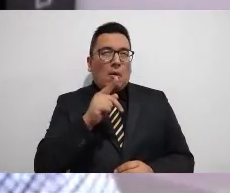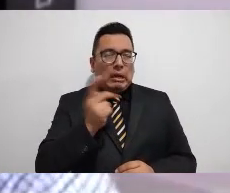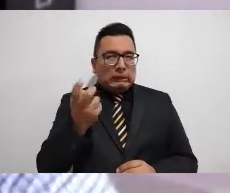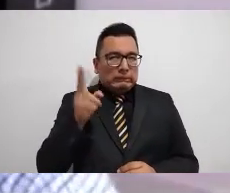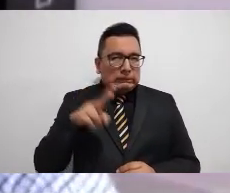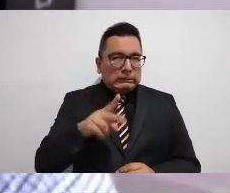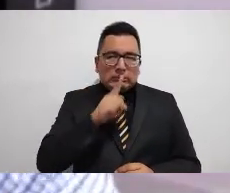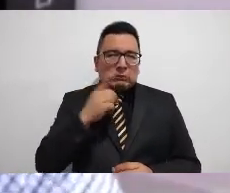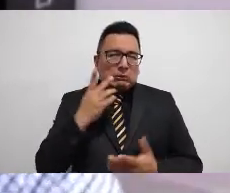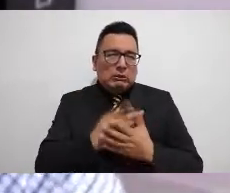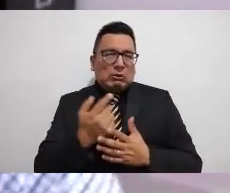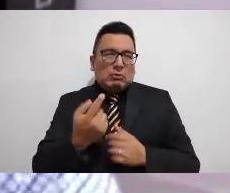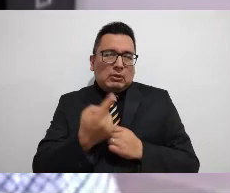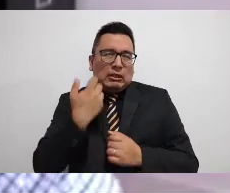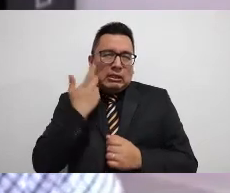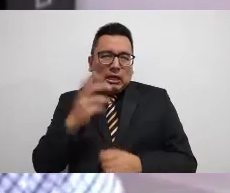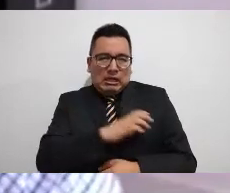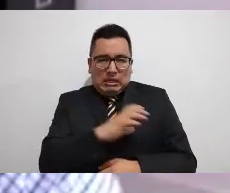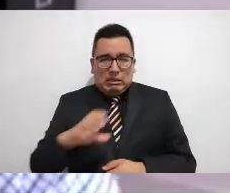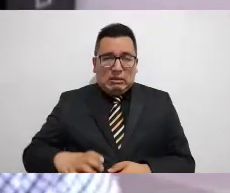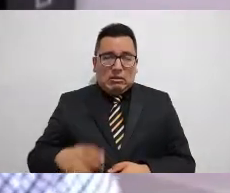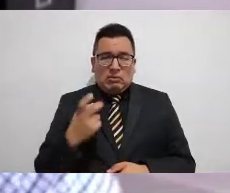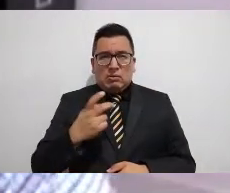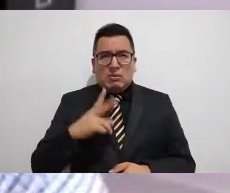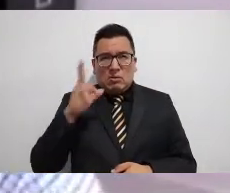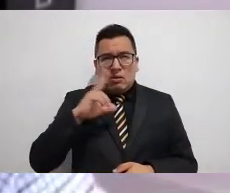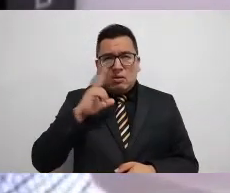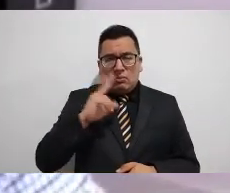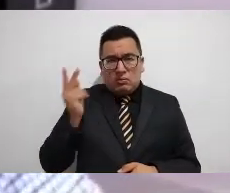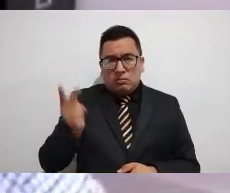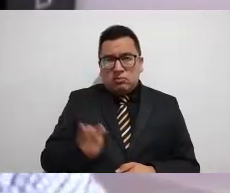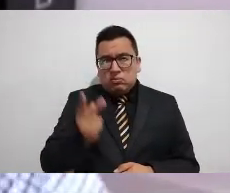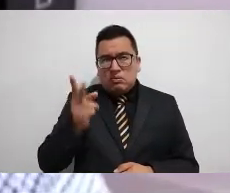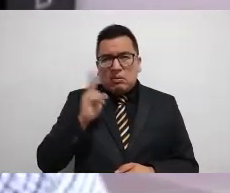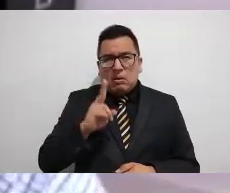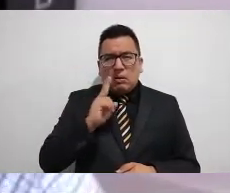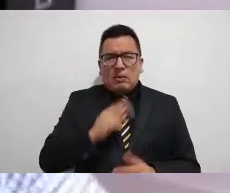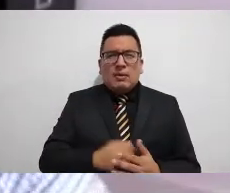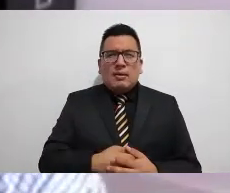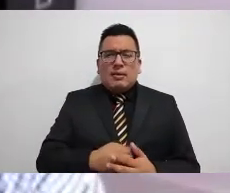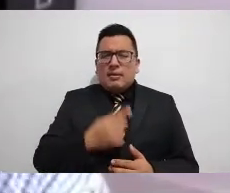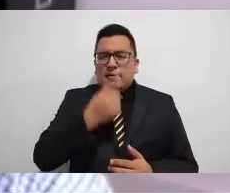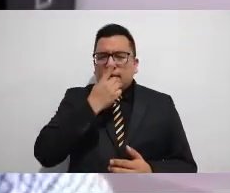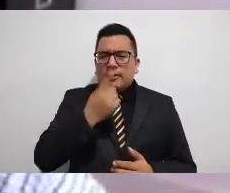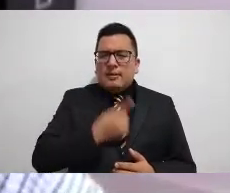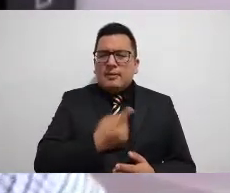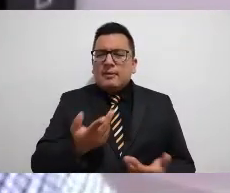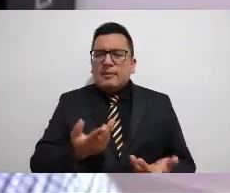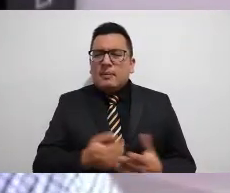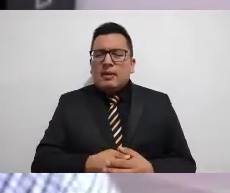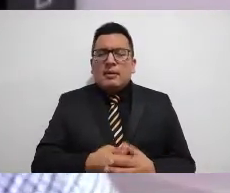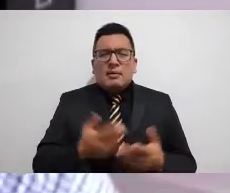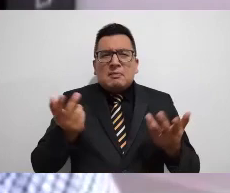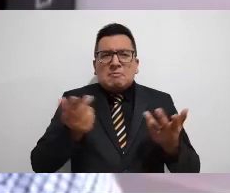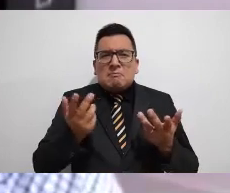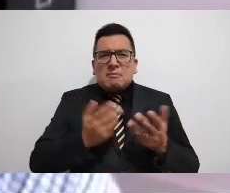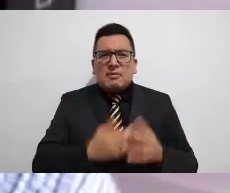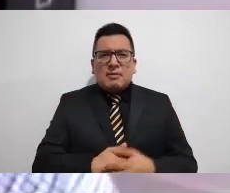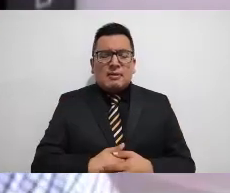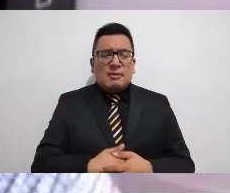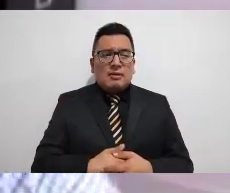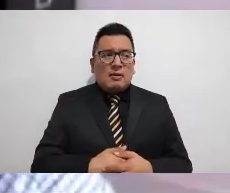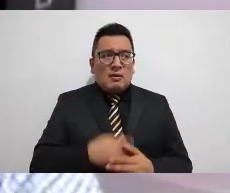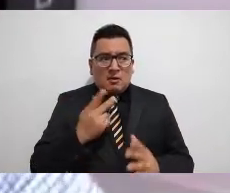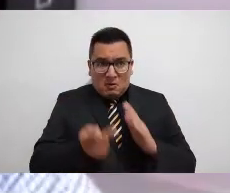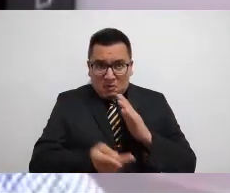una candidatura. En ese sentido, me gustaría que me platicaras de qué medidas tomaron en ese caso,